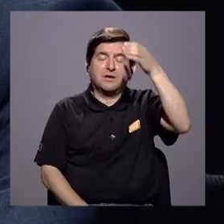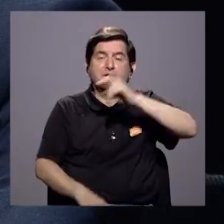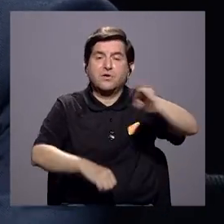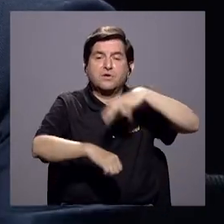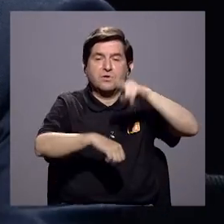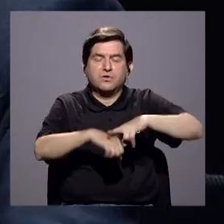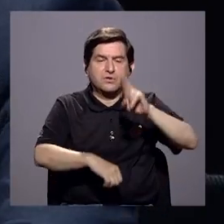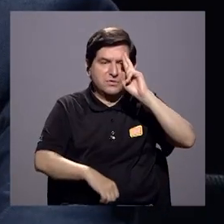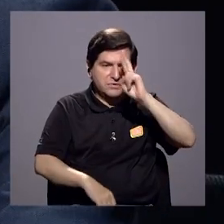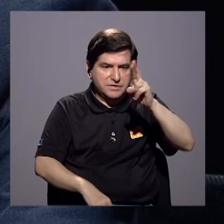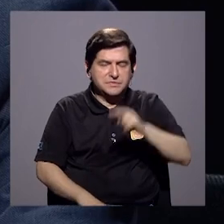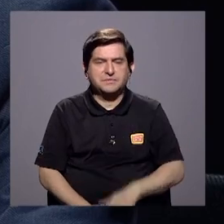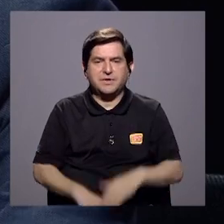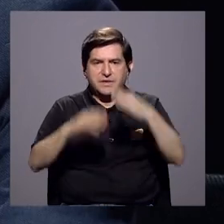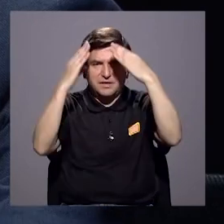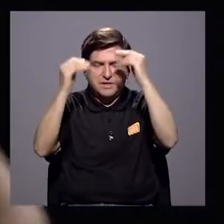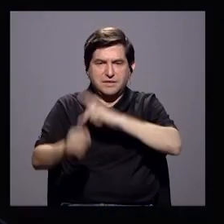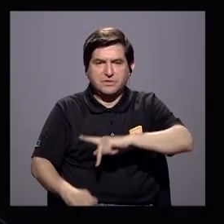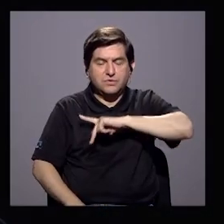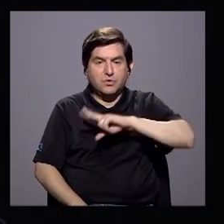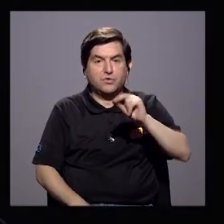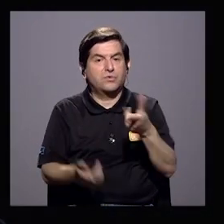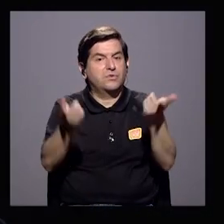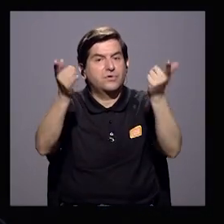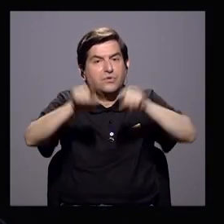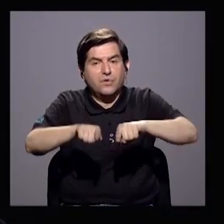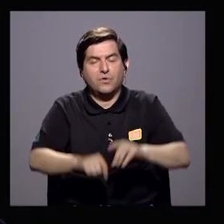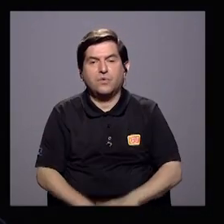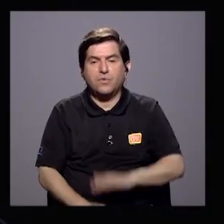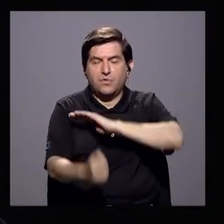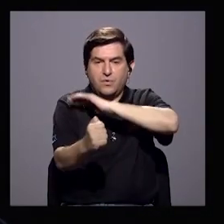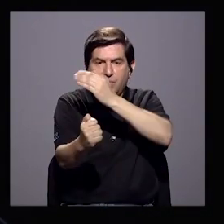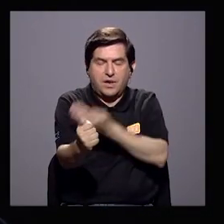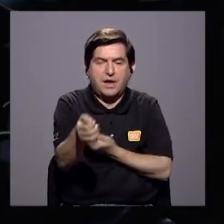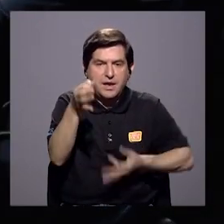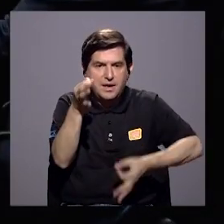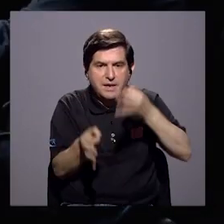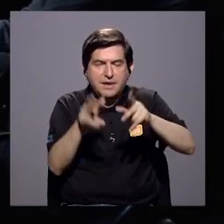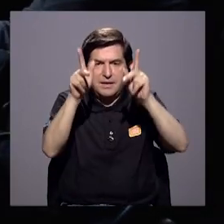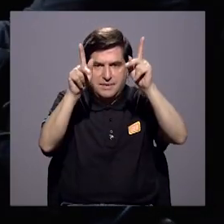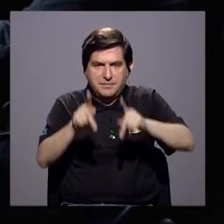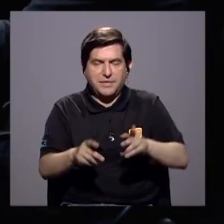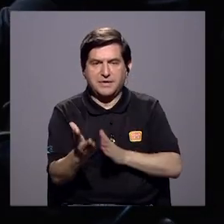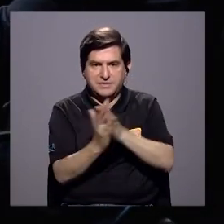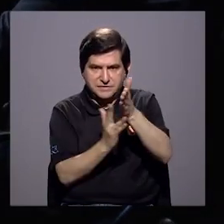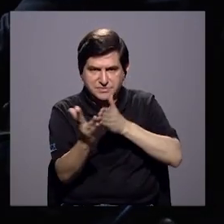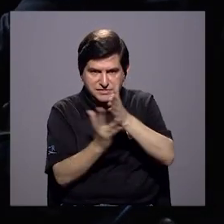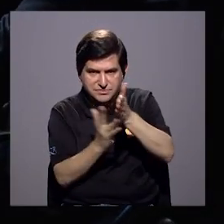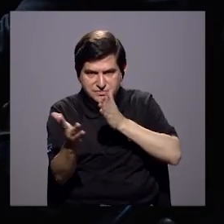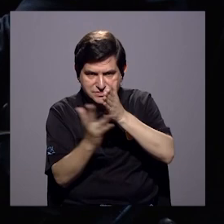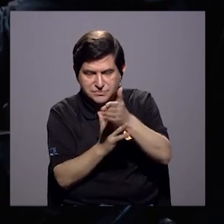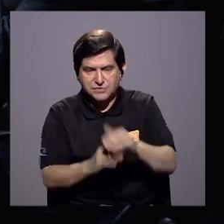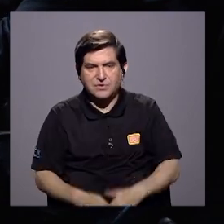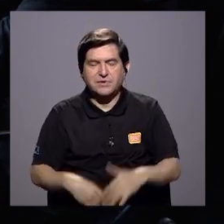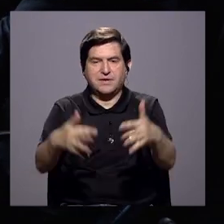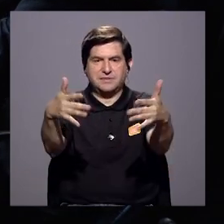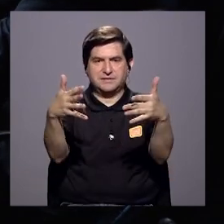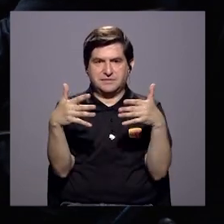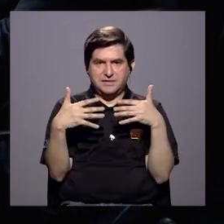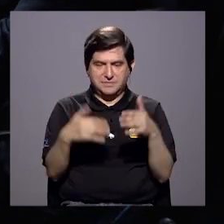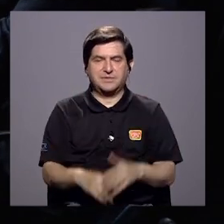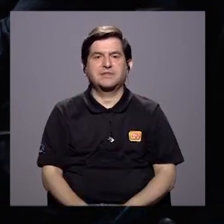cultura nacional de respeto a los datos personales no como pasó en el poder judicial donde las personas que accedieron al